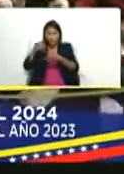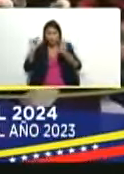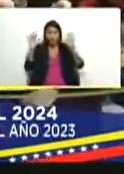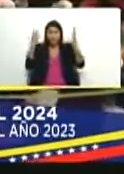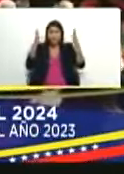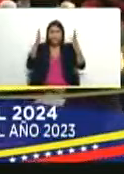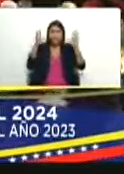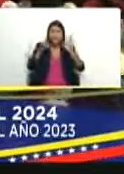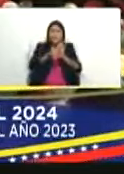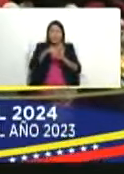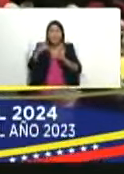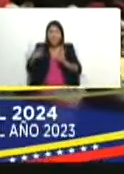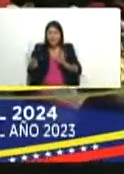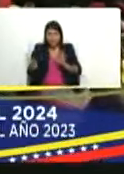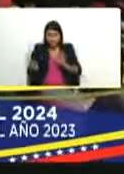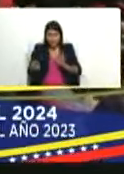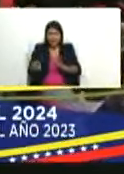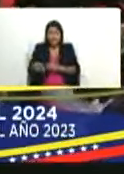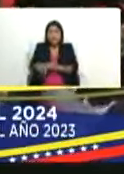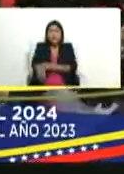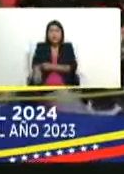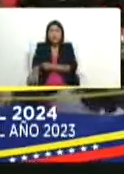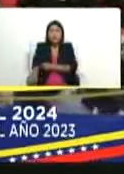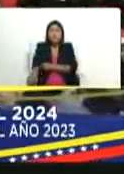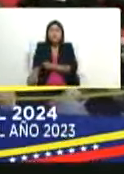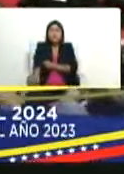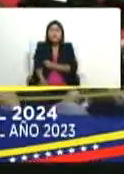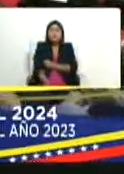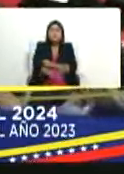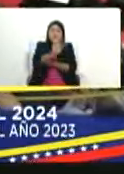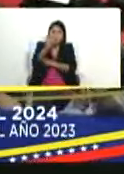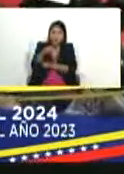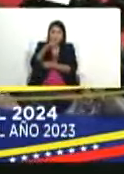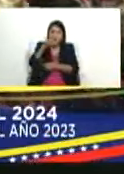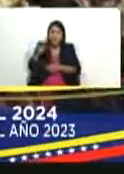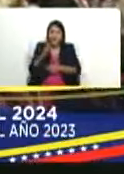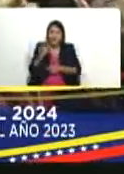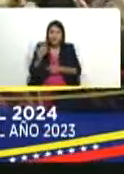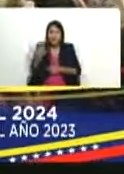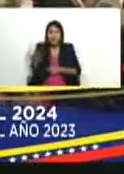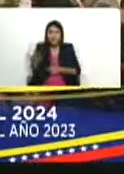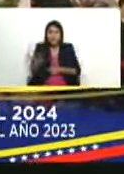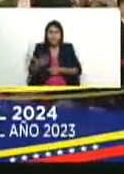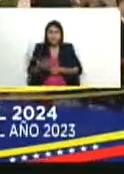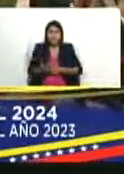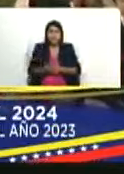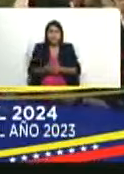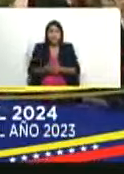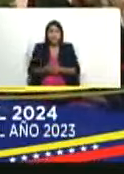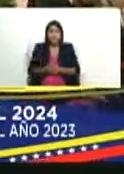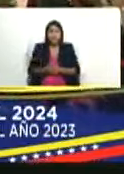los derechos inalienables sobre la Guayana Esequiba.